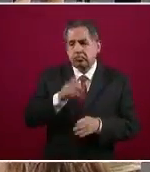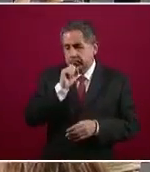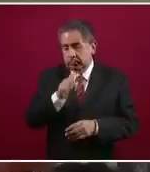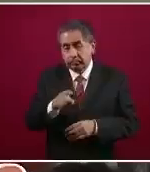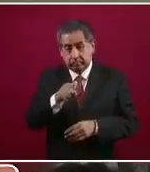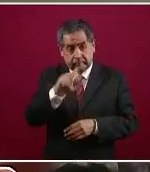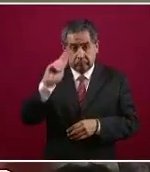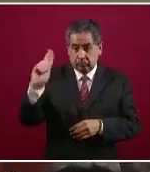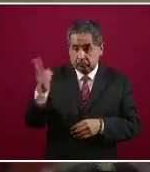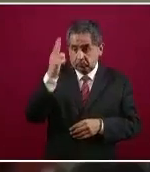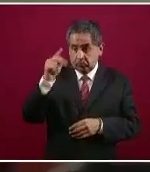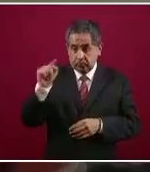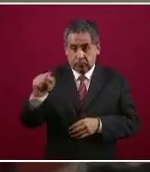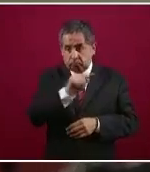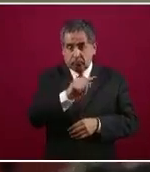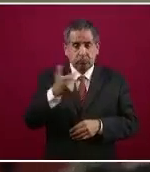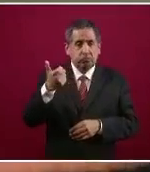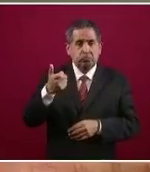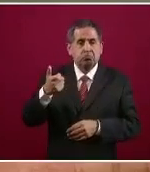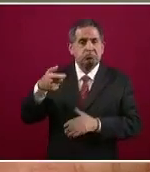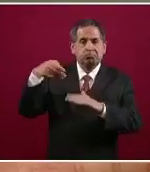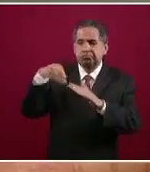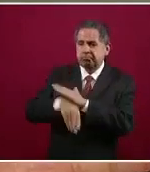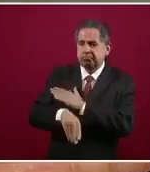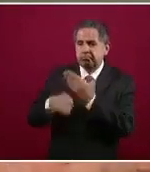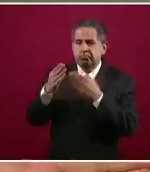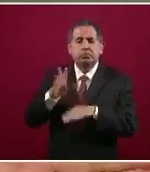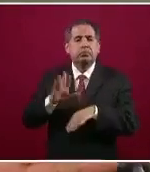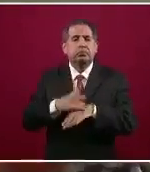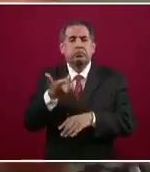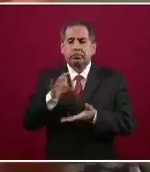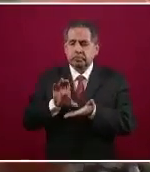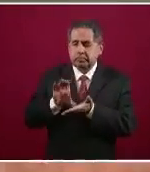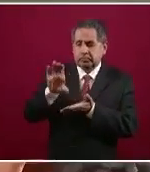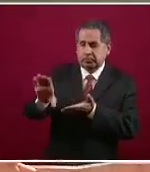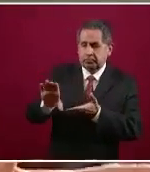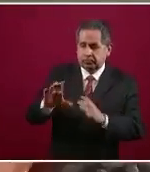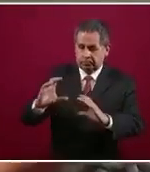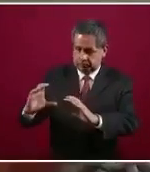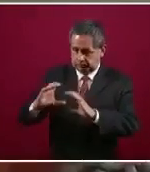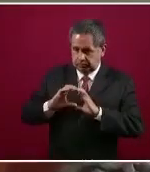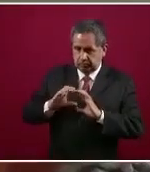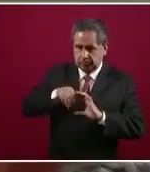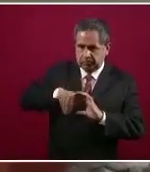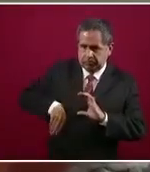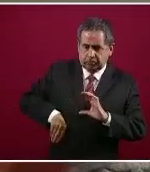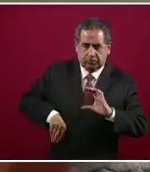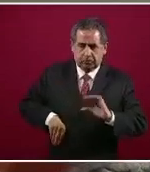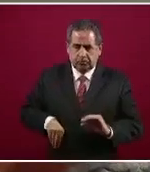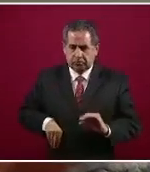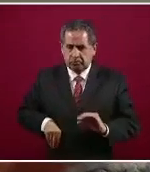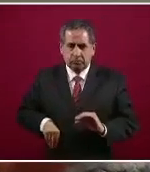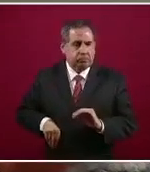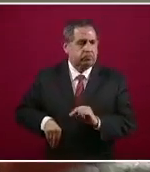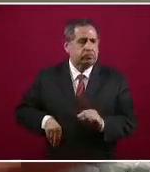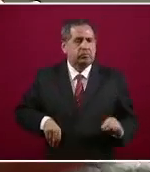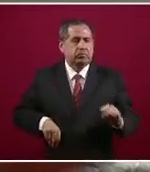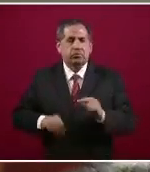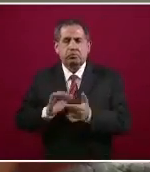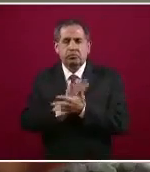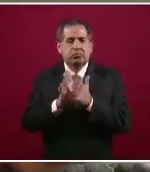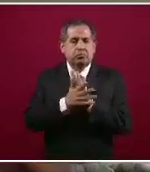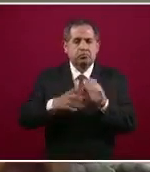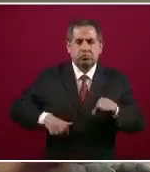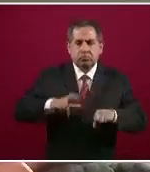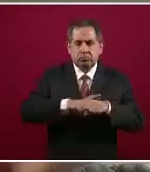esas universidades cayeron en bancarrota porque se desviaron fondos por parte de los rectores y en complicidad con los gobernadores. Prueba